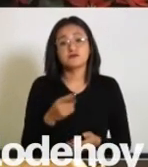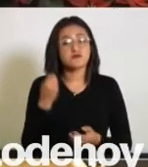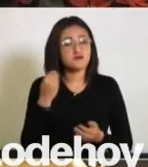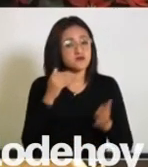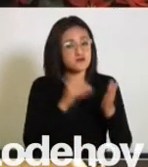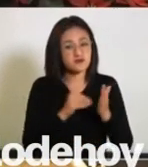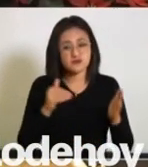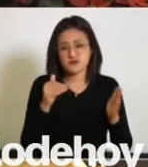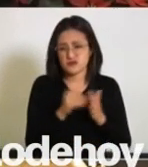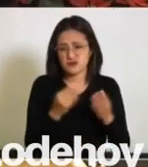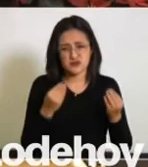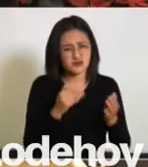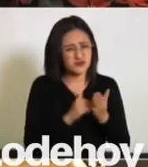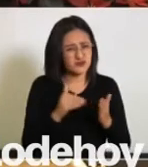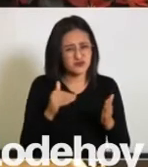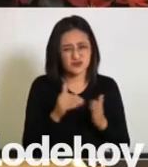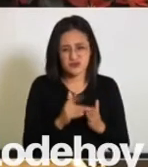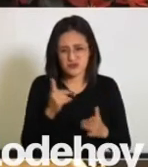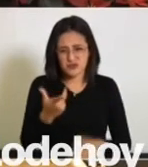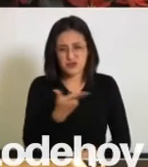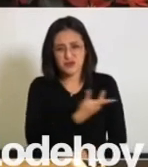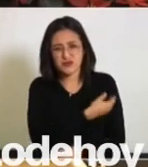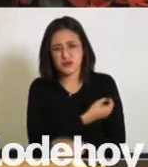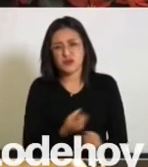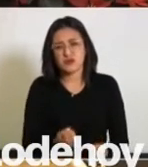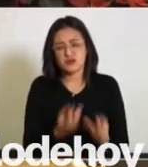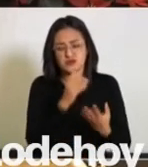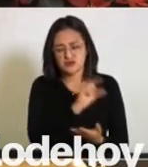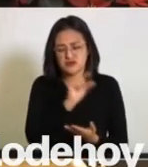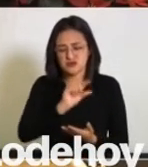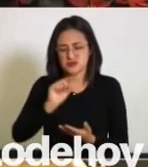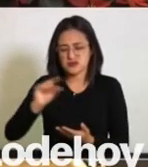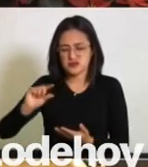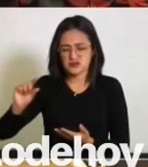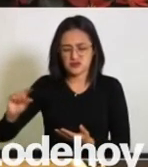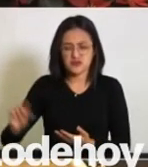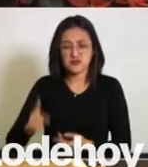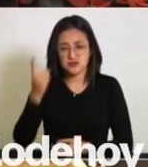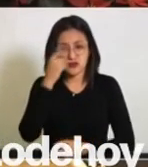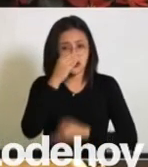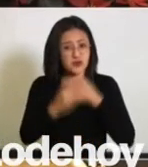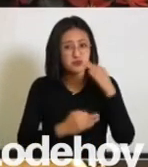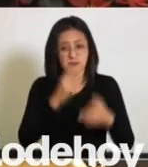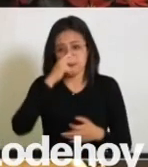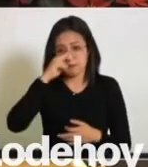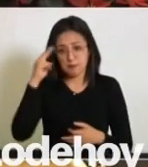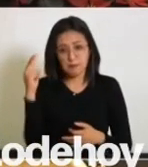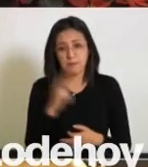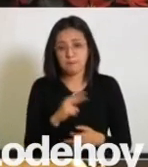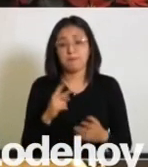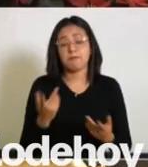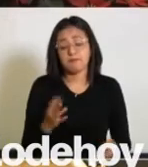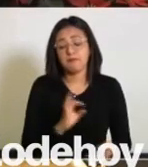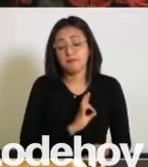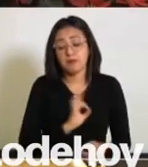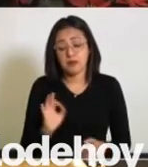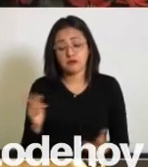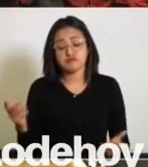millones y millones dosis para que todos los mexicanos puedan